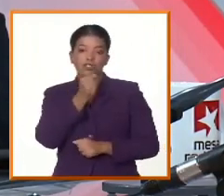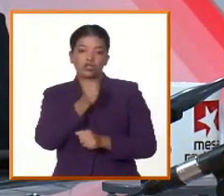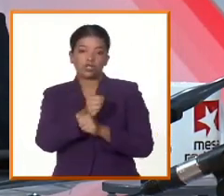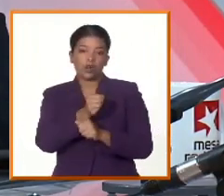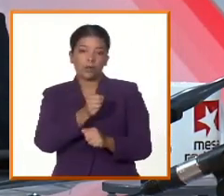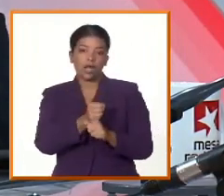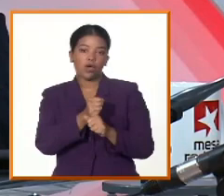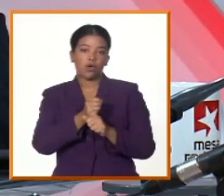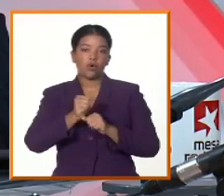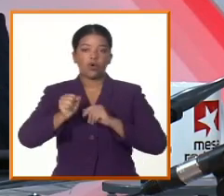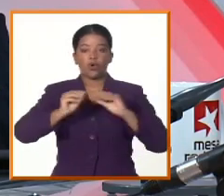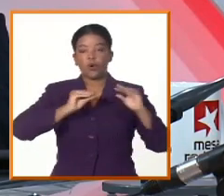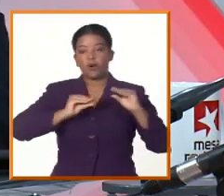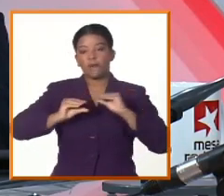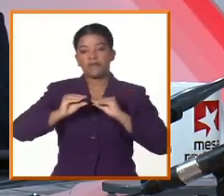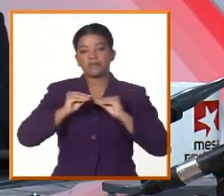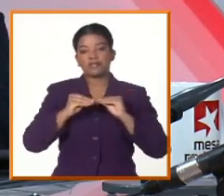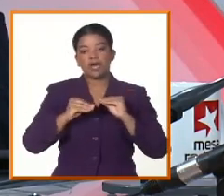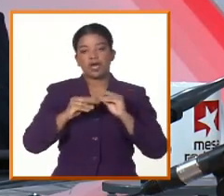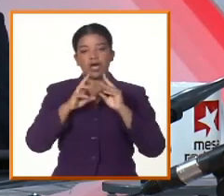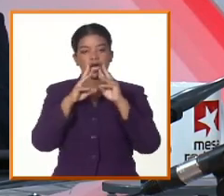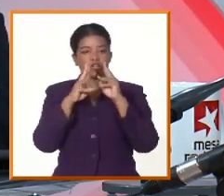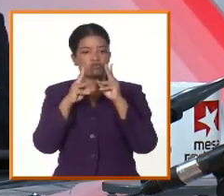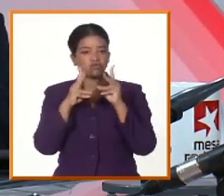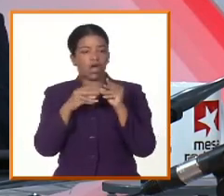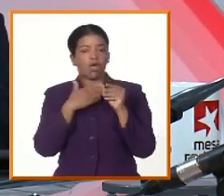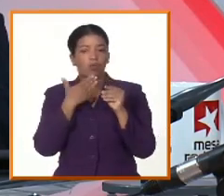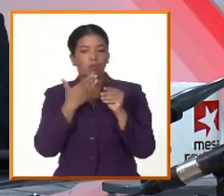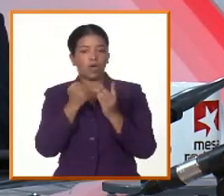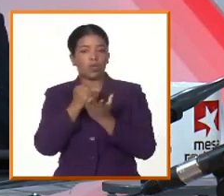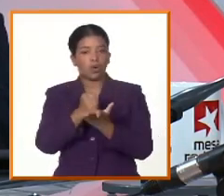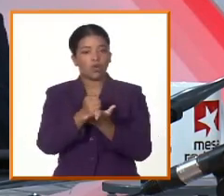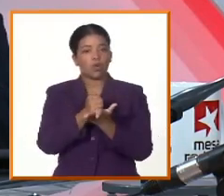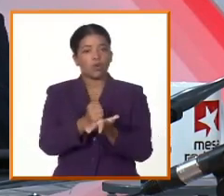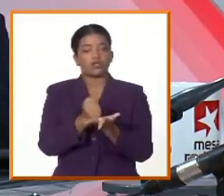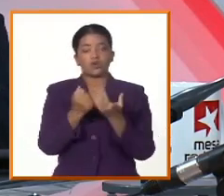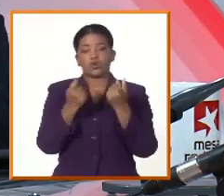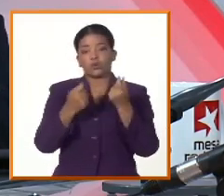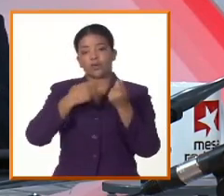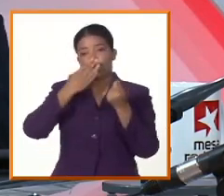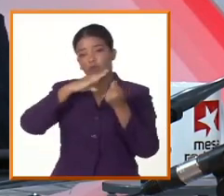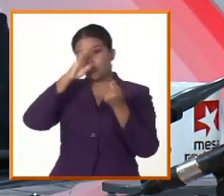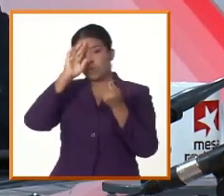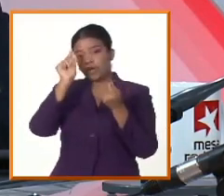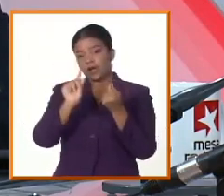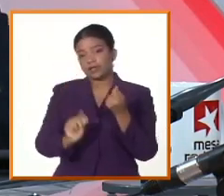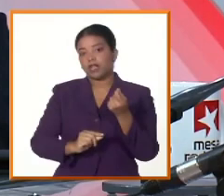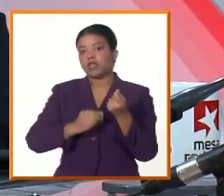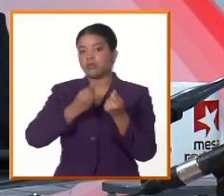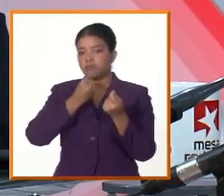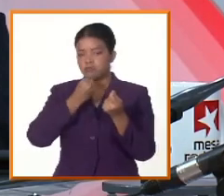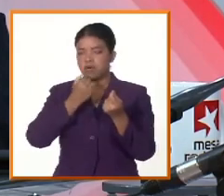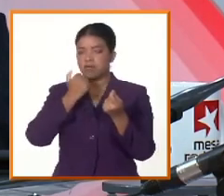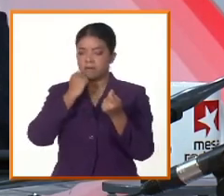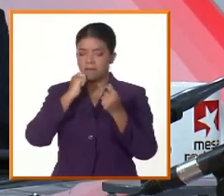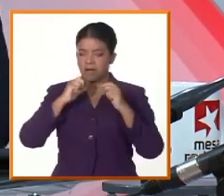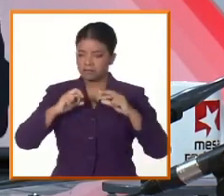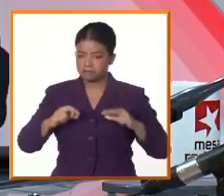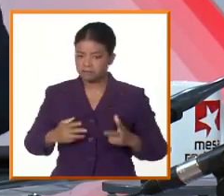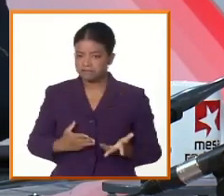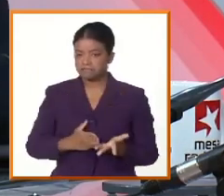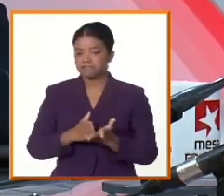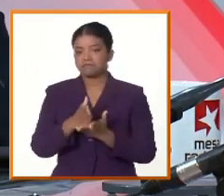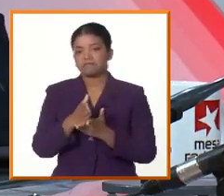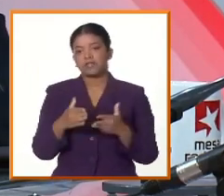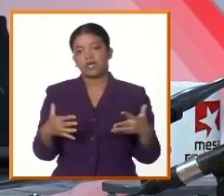conversar sobre lo alcanzado en la colaboración económica entre Cuba e Italia y en lo que puede avanzarse aún más